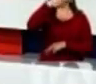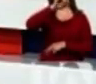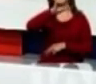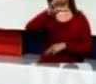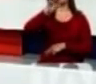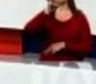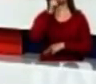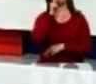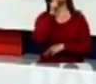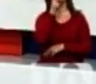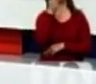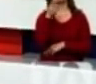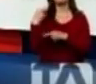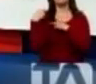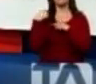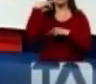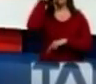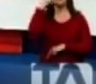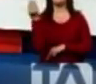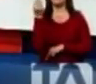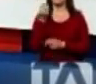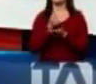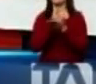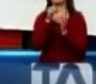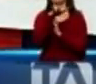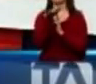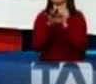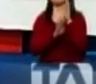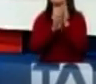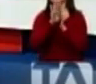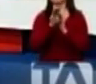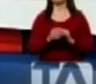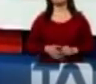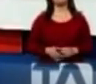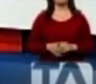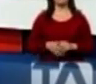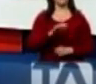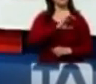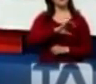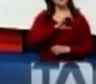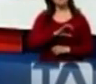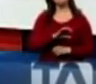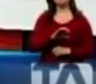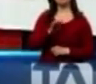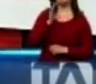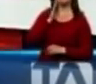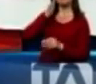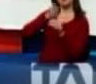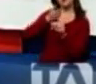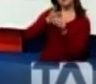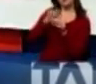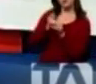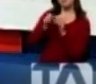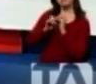jóvenes cumplieron esta tarea que ayuda al medio ambiente en su recuperación. Bueno, y con esta plantación el municipio tiene previsto concluir con su campaña